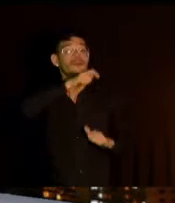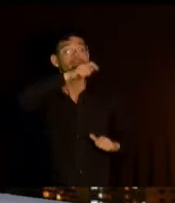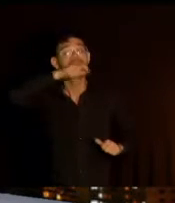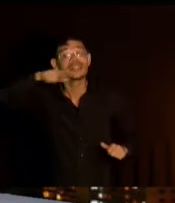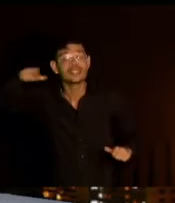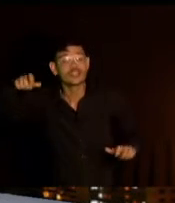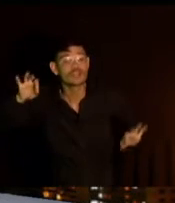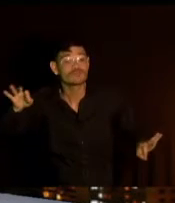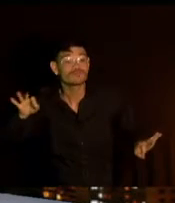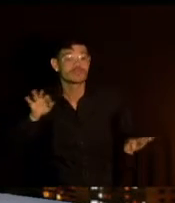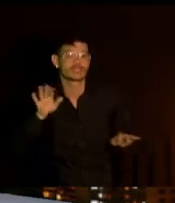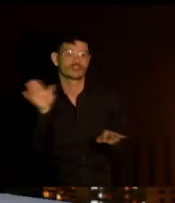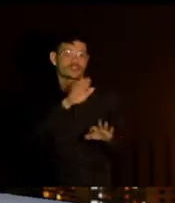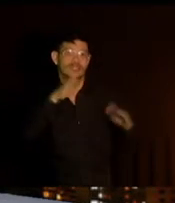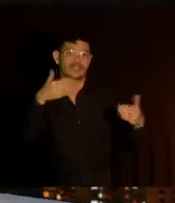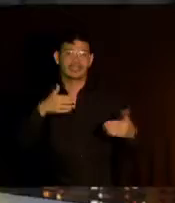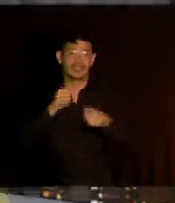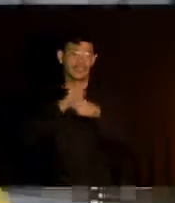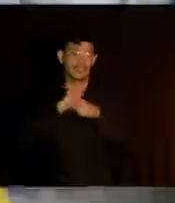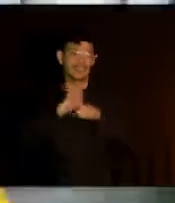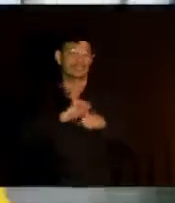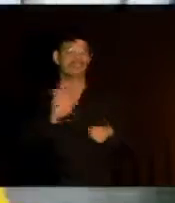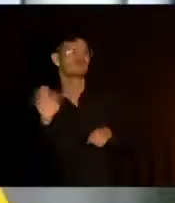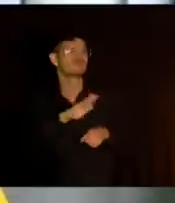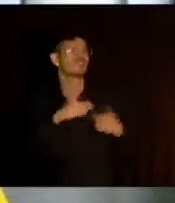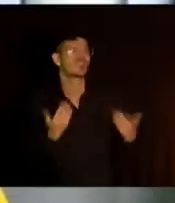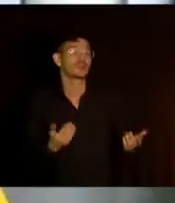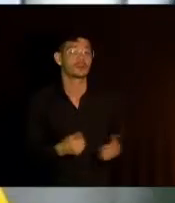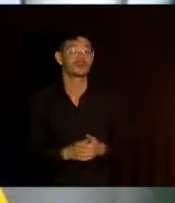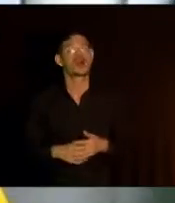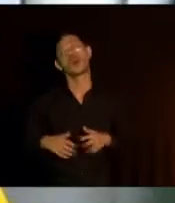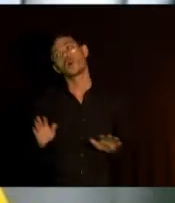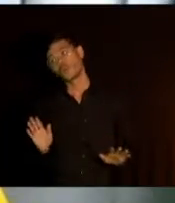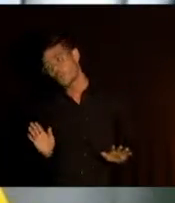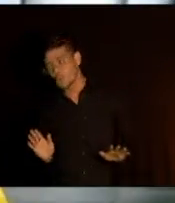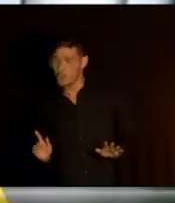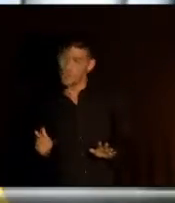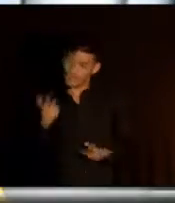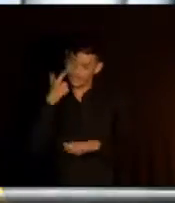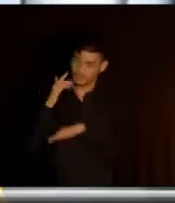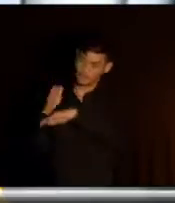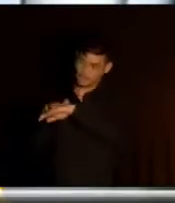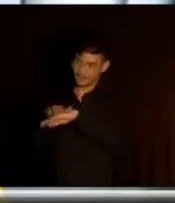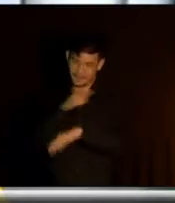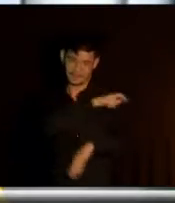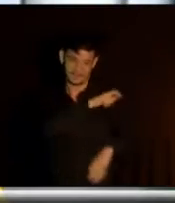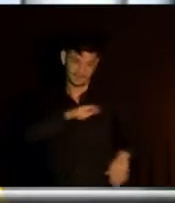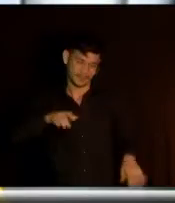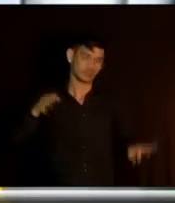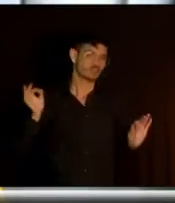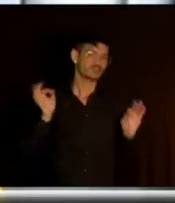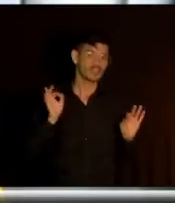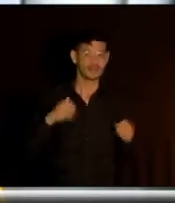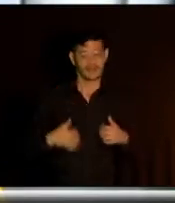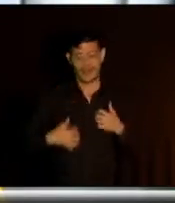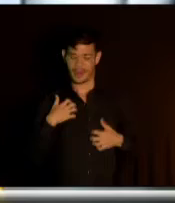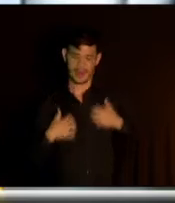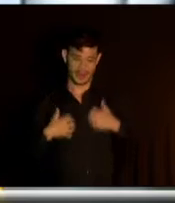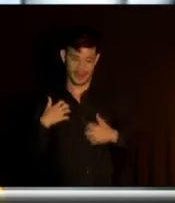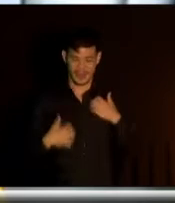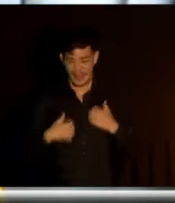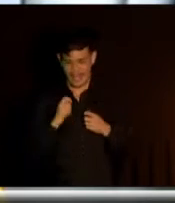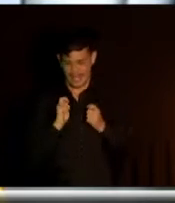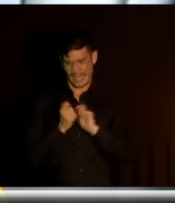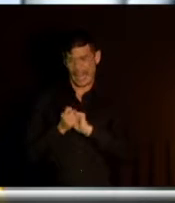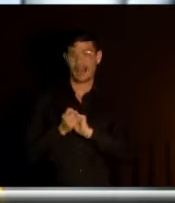deportistas paralímpicos. Bueno, hay que entender que las personas le tienen miedo al cambio y a veces se aferran a lo que se